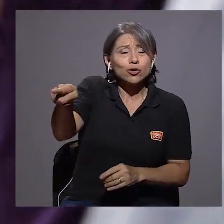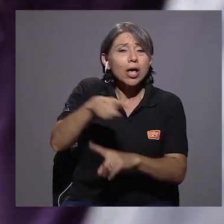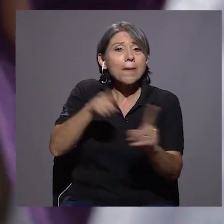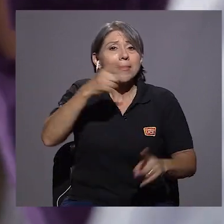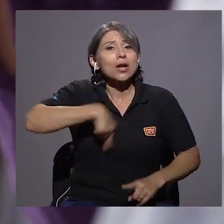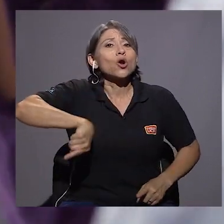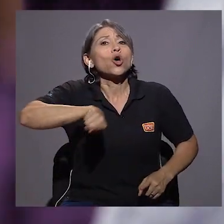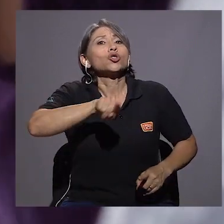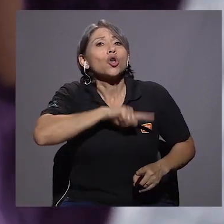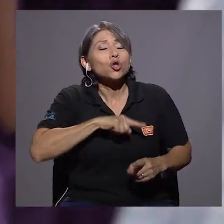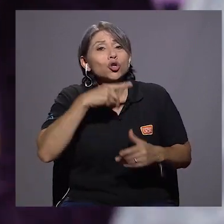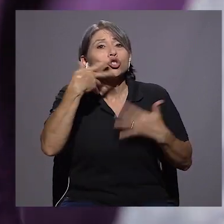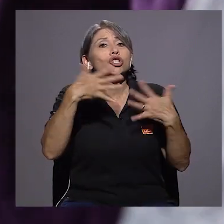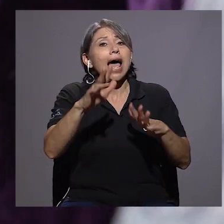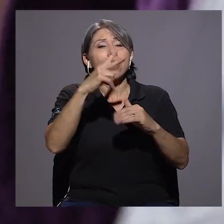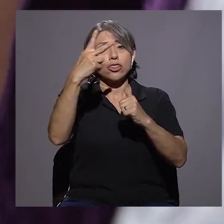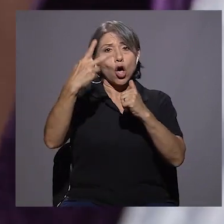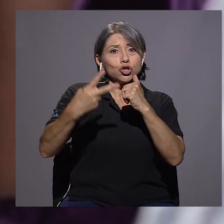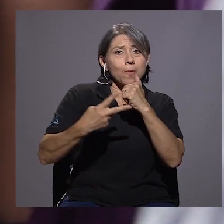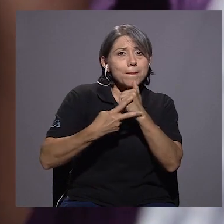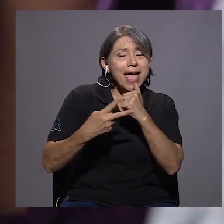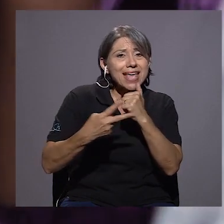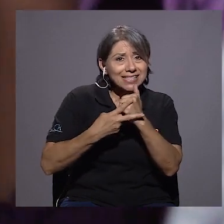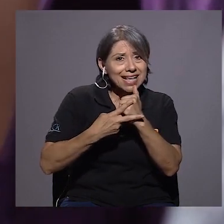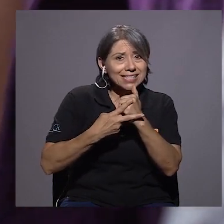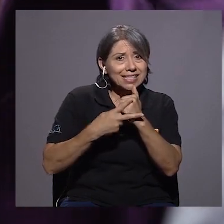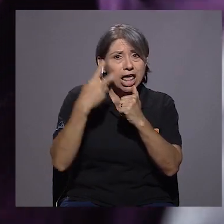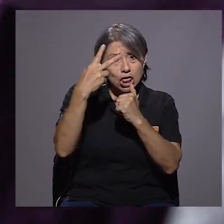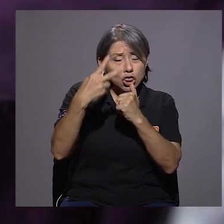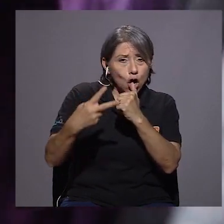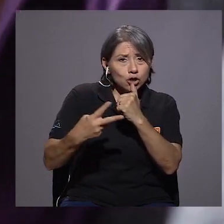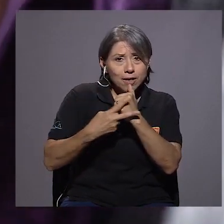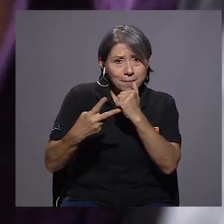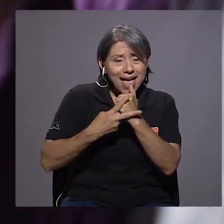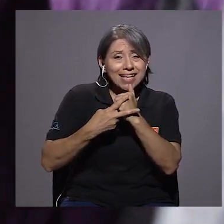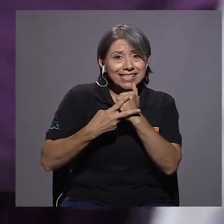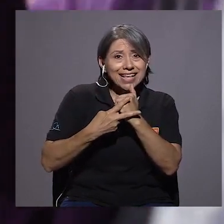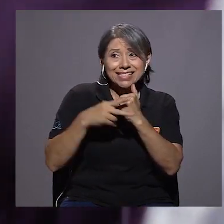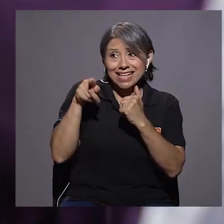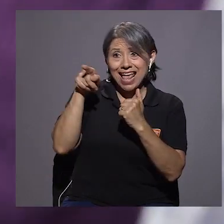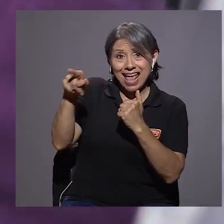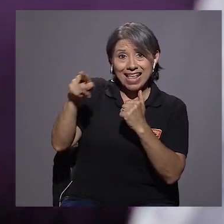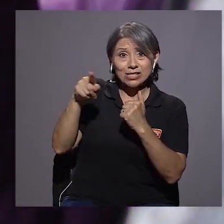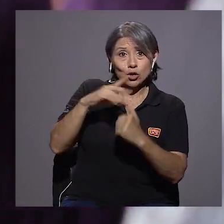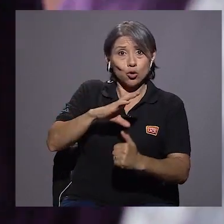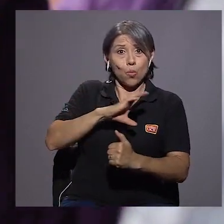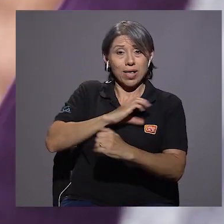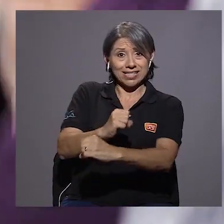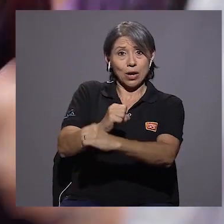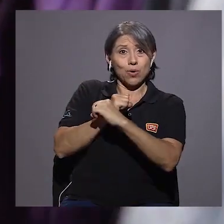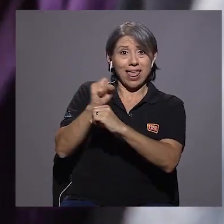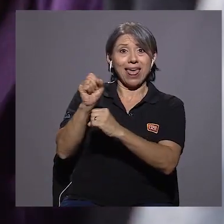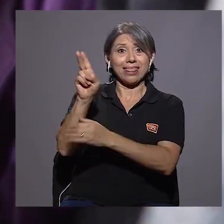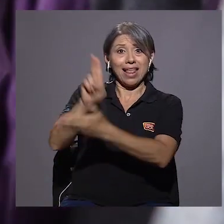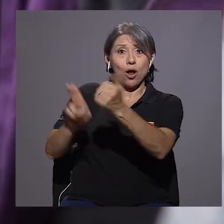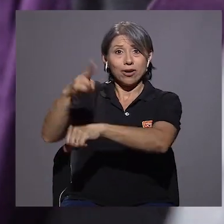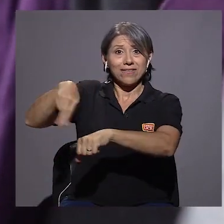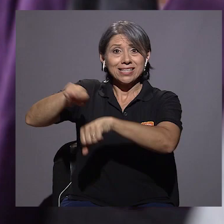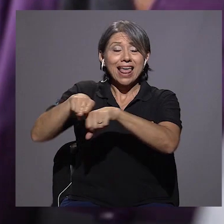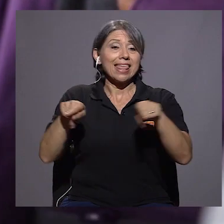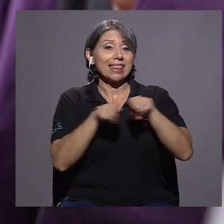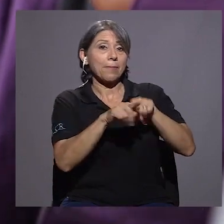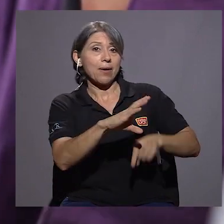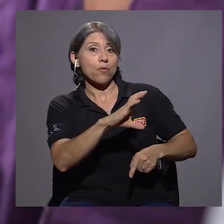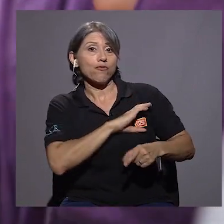agresión hacia ellos, pero nosotros hemos recibido 2 veces, puntualmente 2 veces, por parte